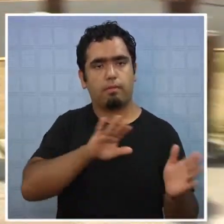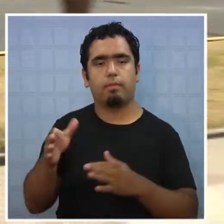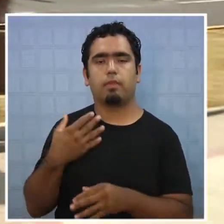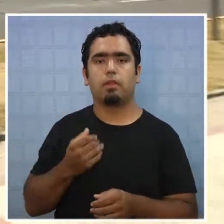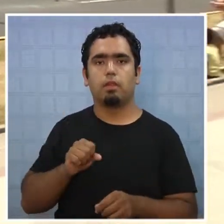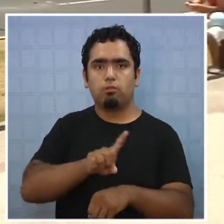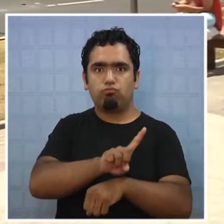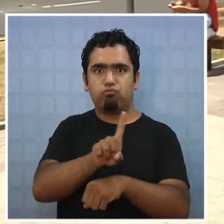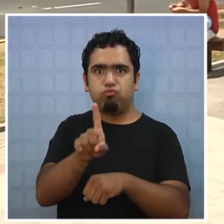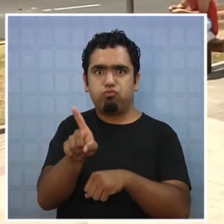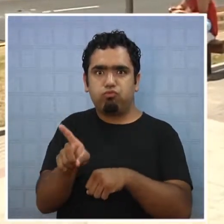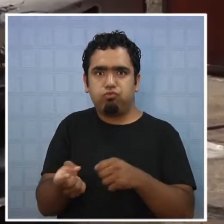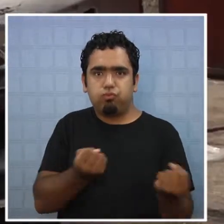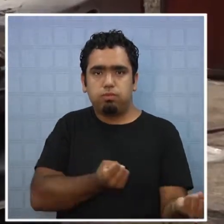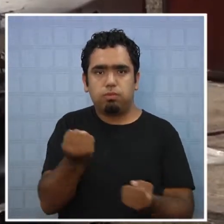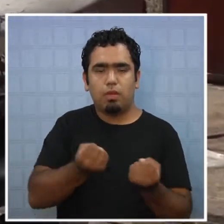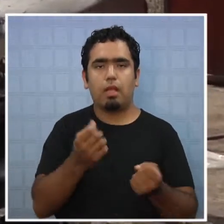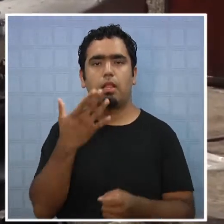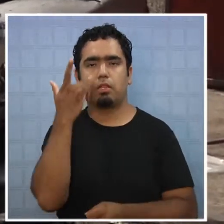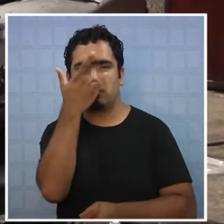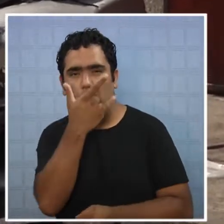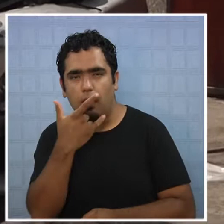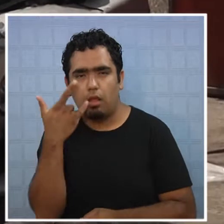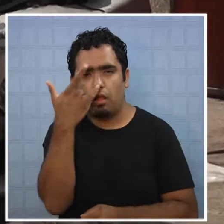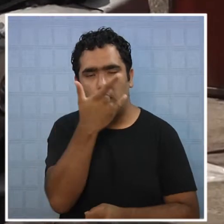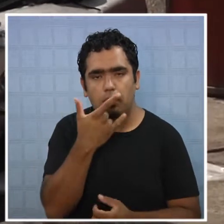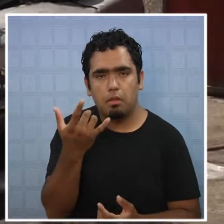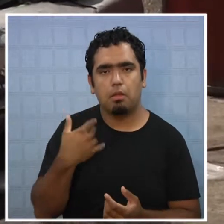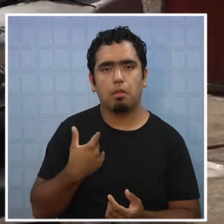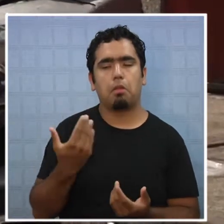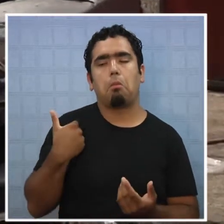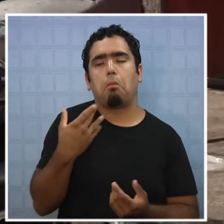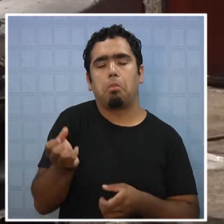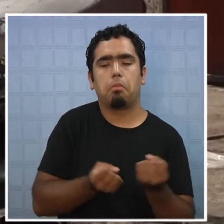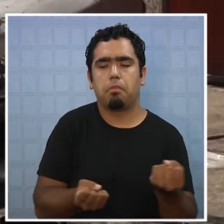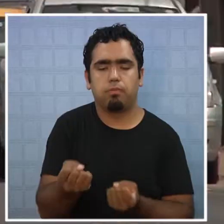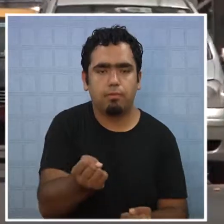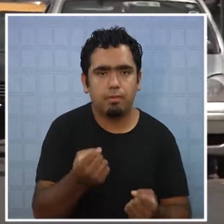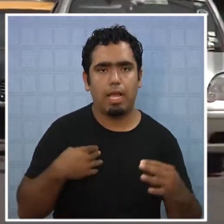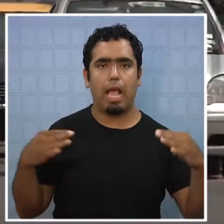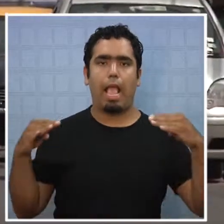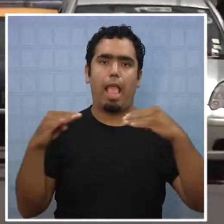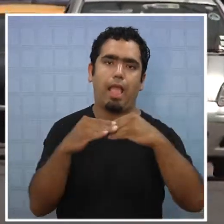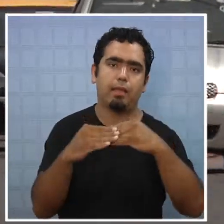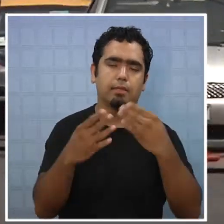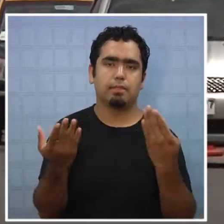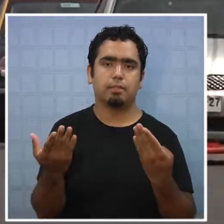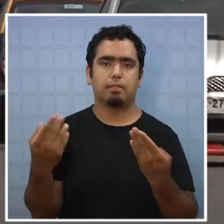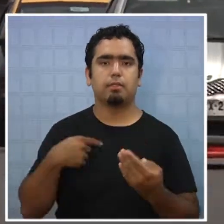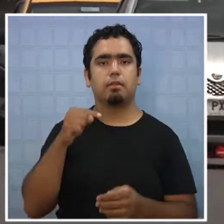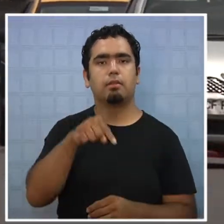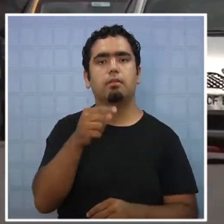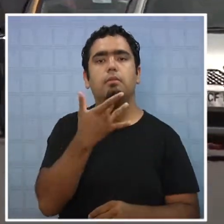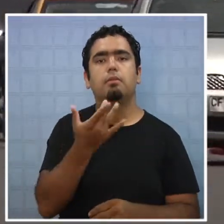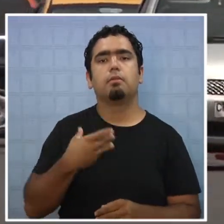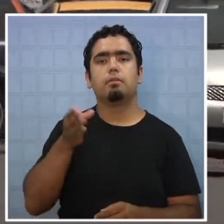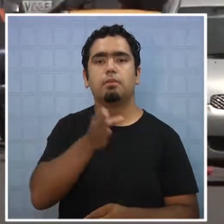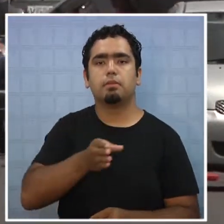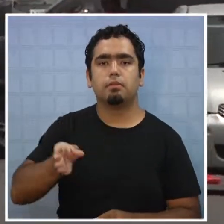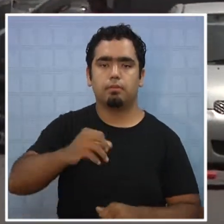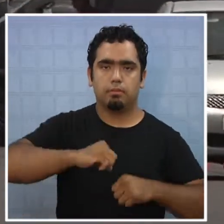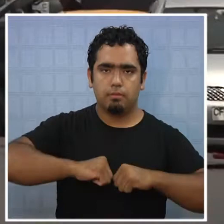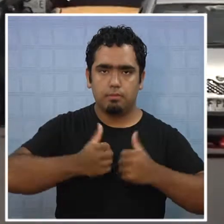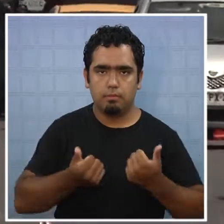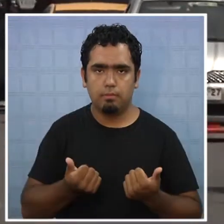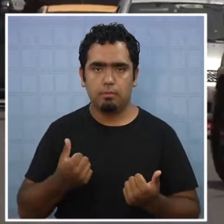jóvenes. Exceso de velocidad, conducción bajo los efectos del alcohol y la imprudencia son las mayores causas de accidentes en las que se